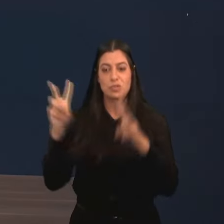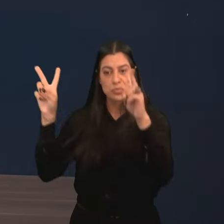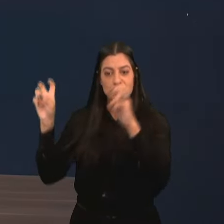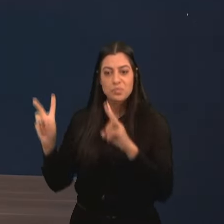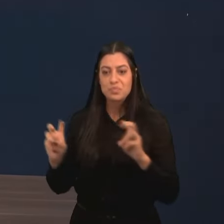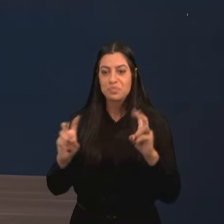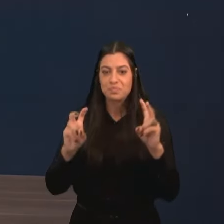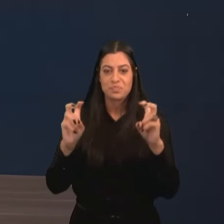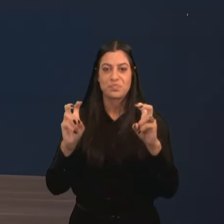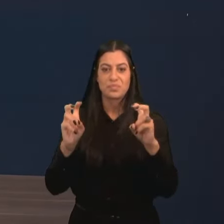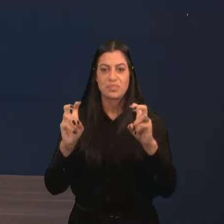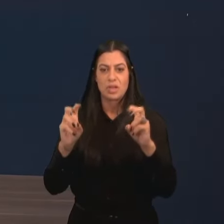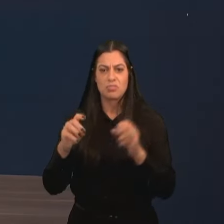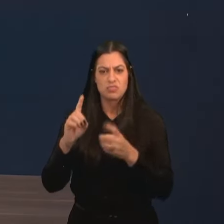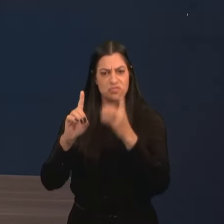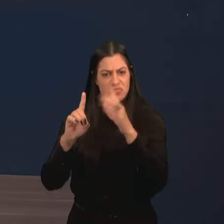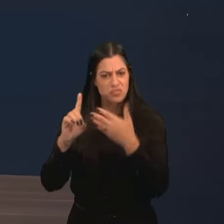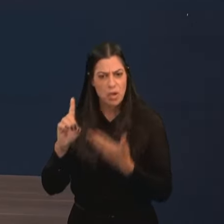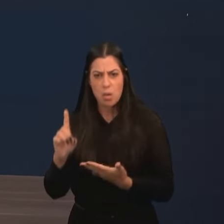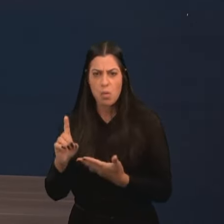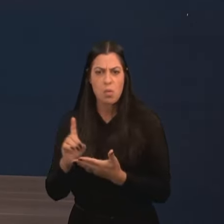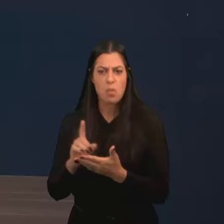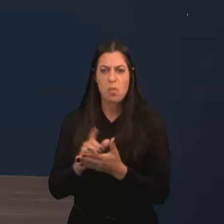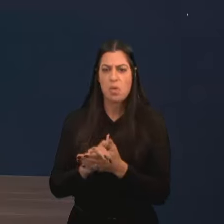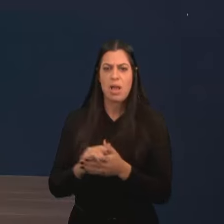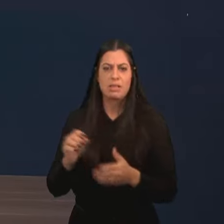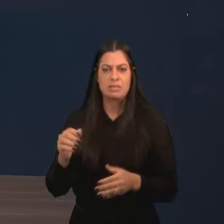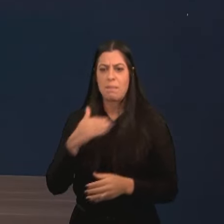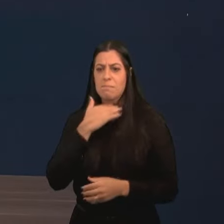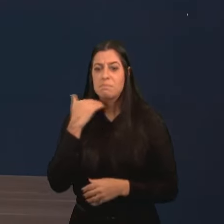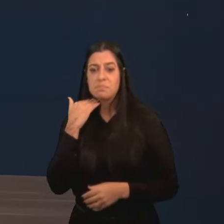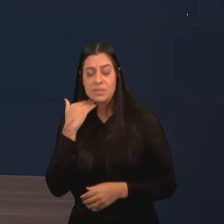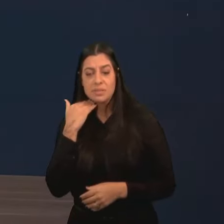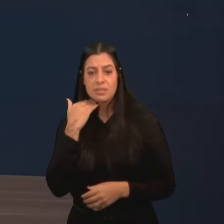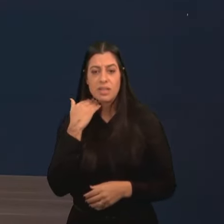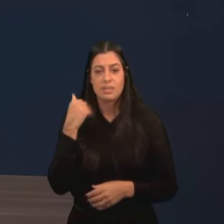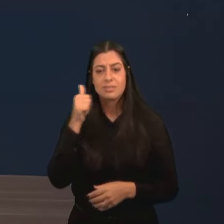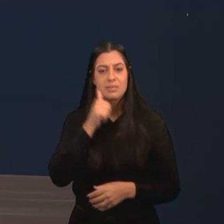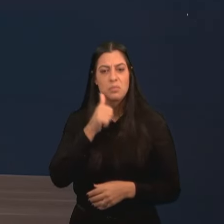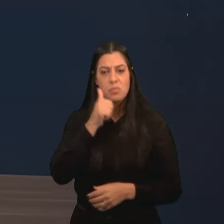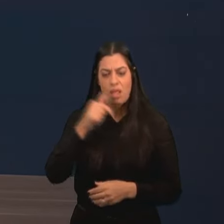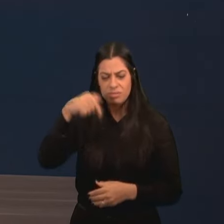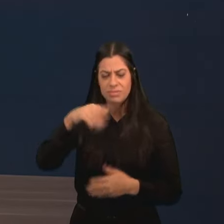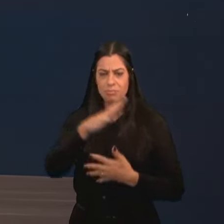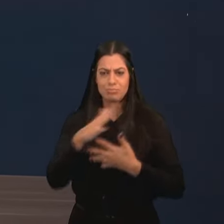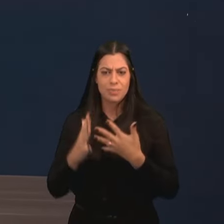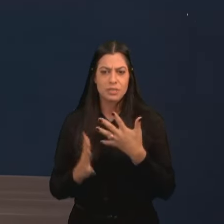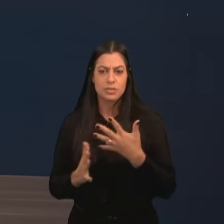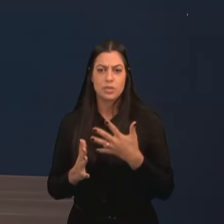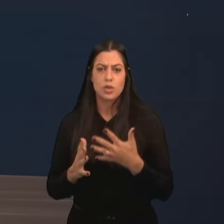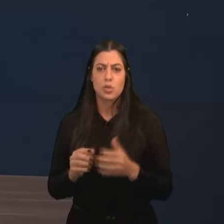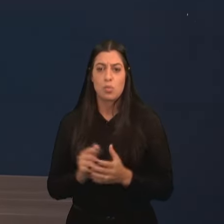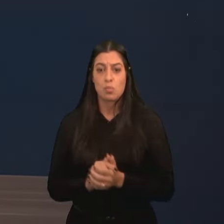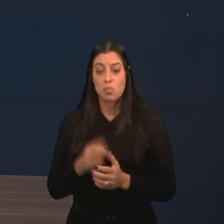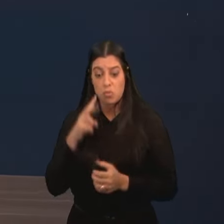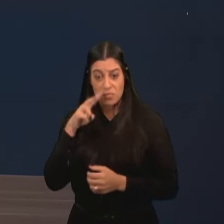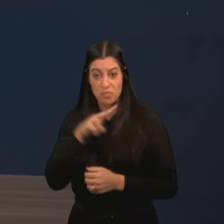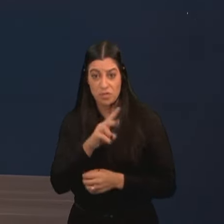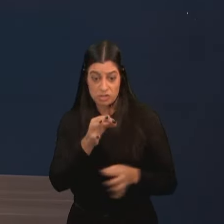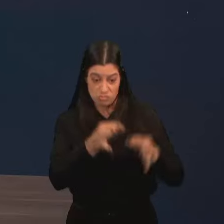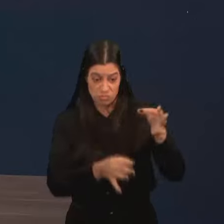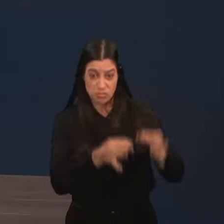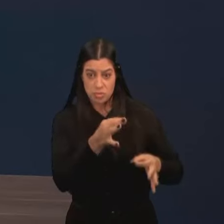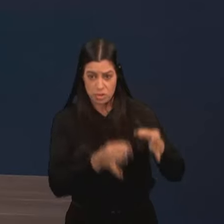tesis de la legítima defensa de la honra para justificar o assassinato de las mujeres em Brasil. E quando eu